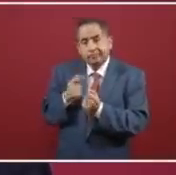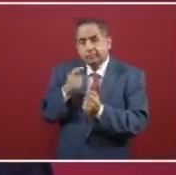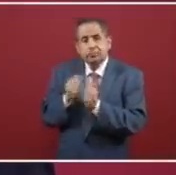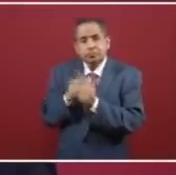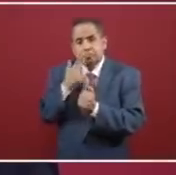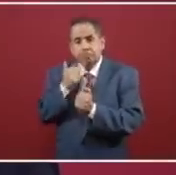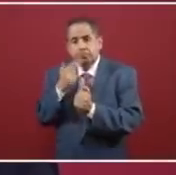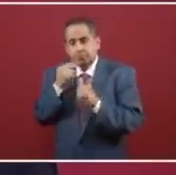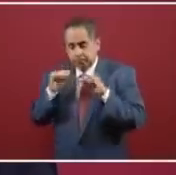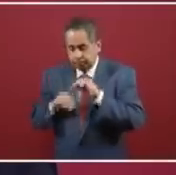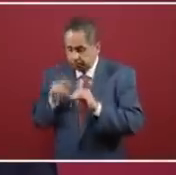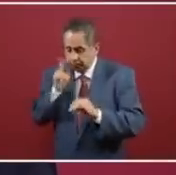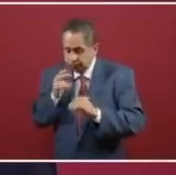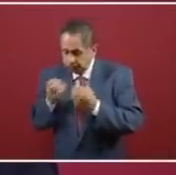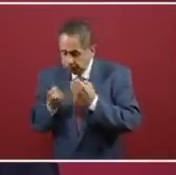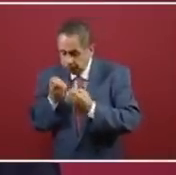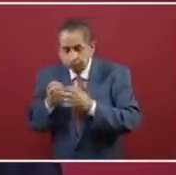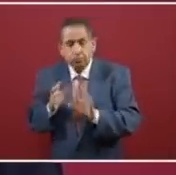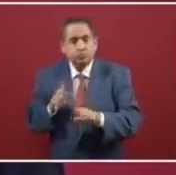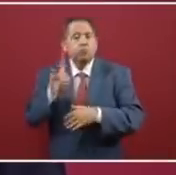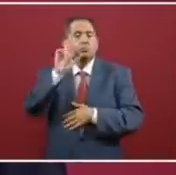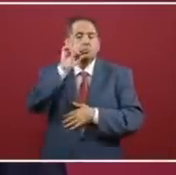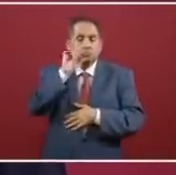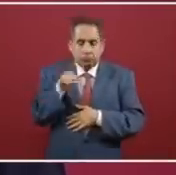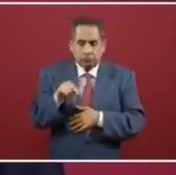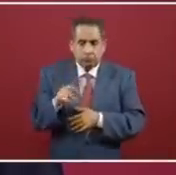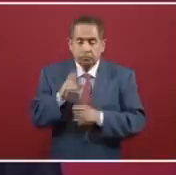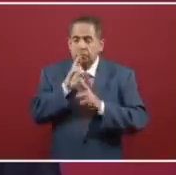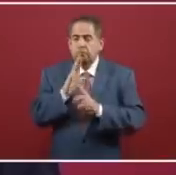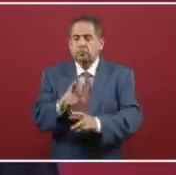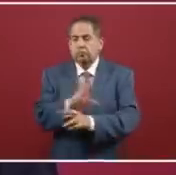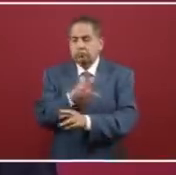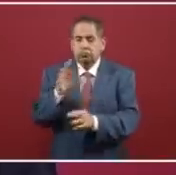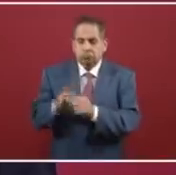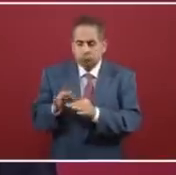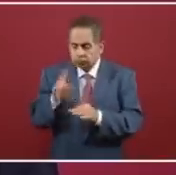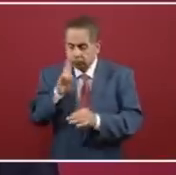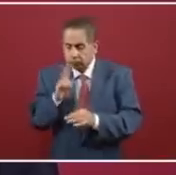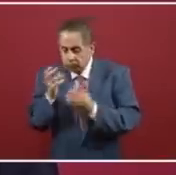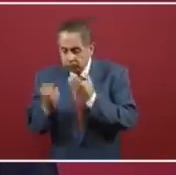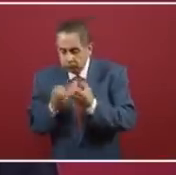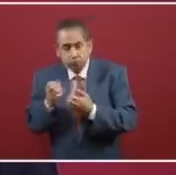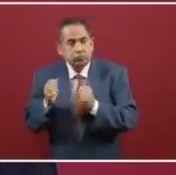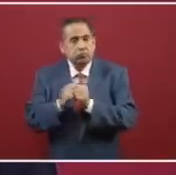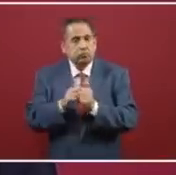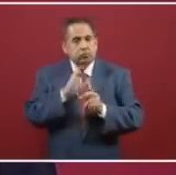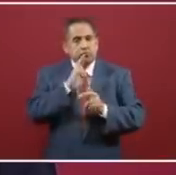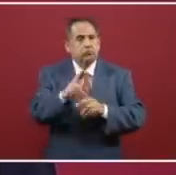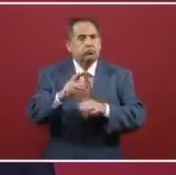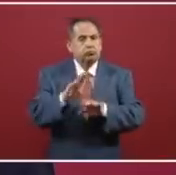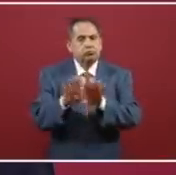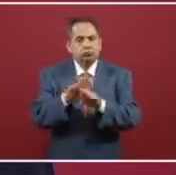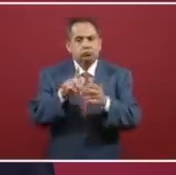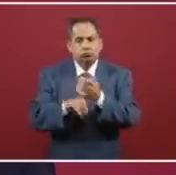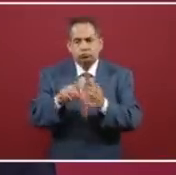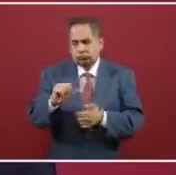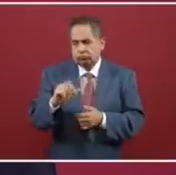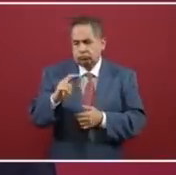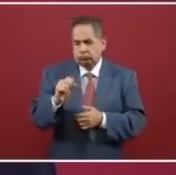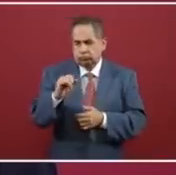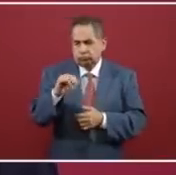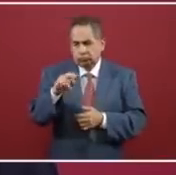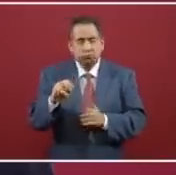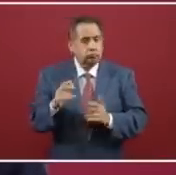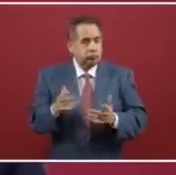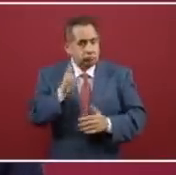saborizadas y el día de mañana tenemos los resultados de las pruebas con referencia al al arsénico